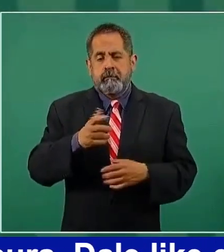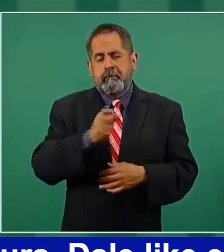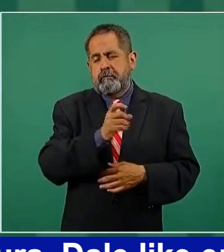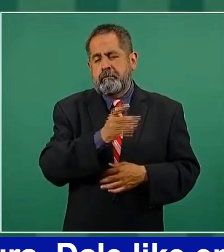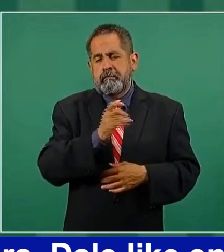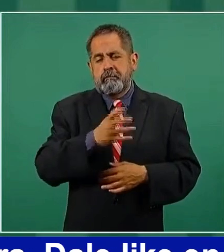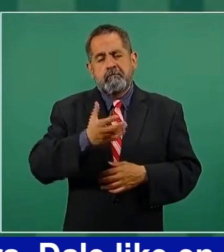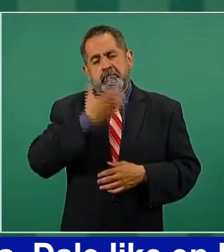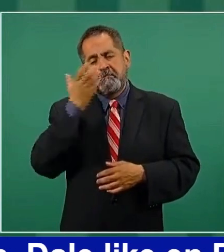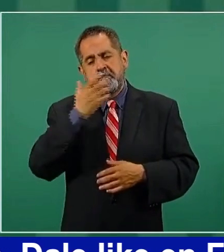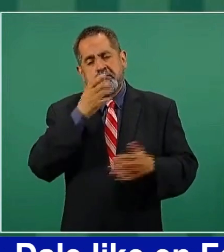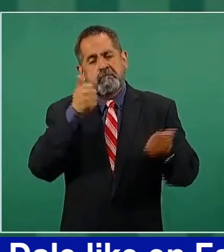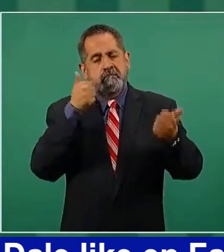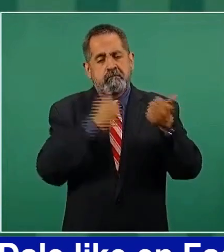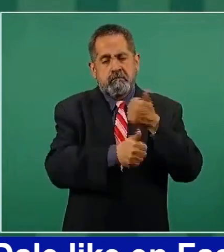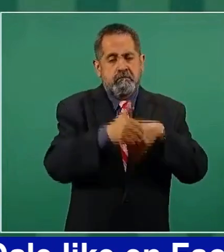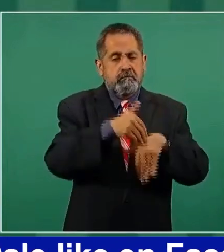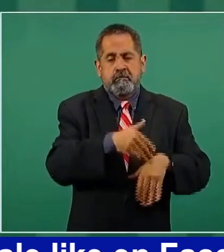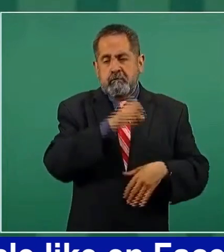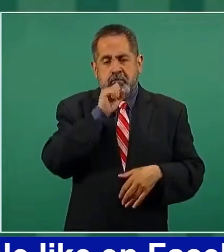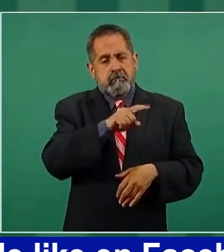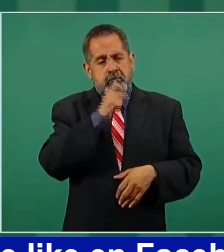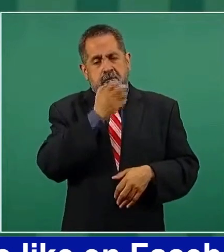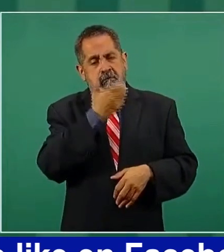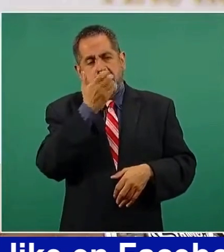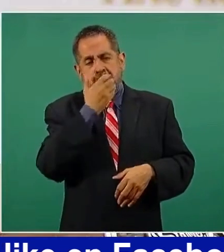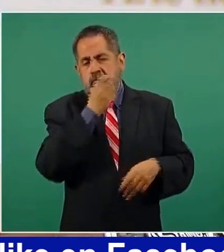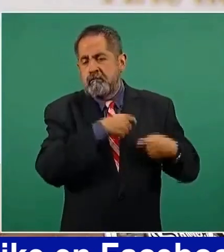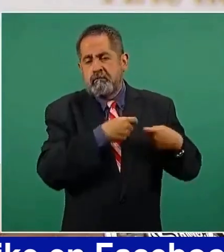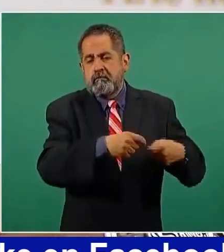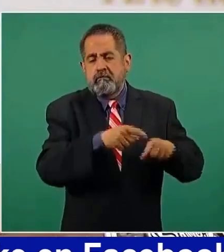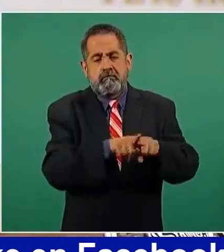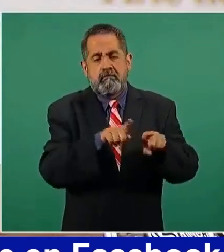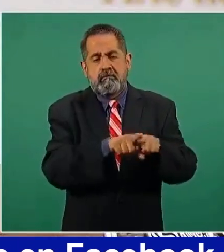acostumbrado a esas prácticas.